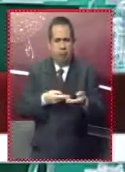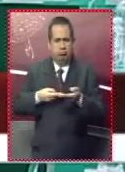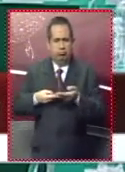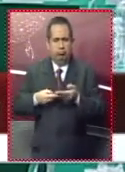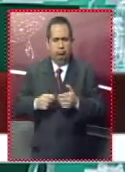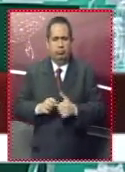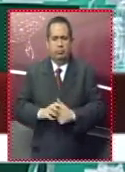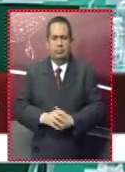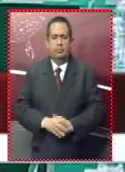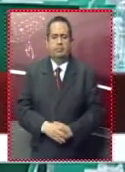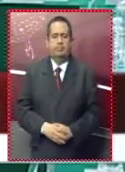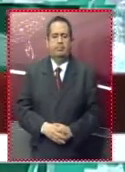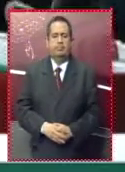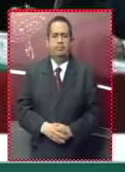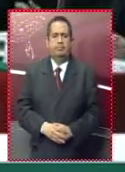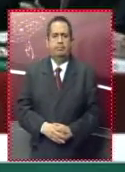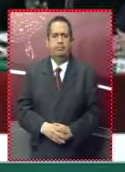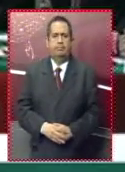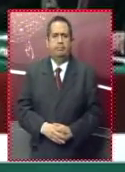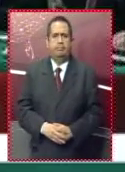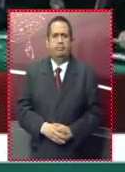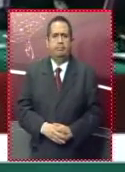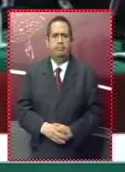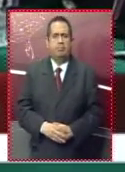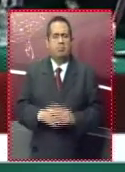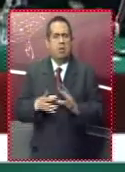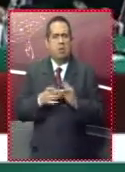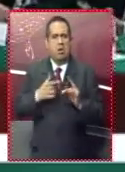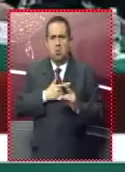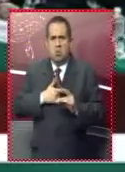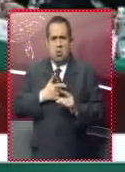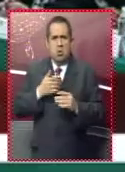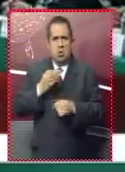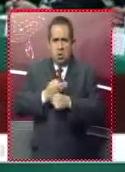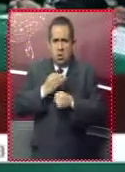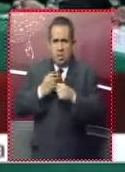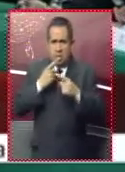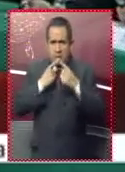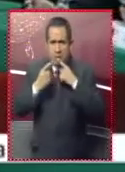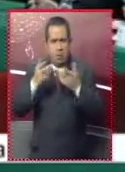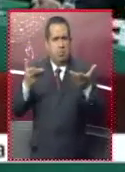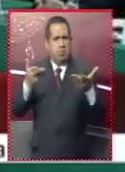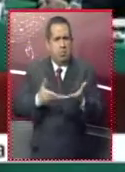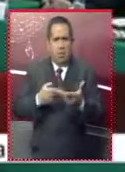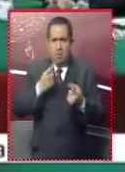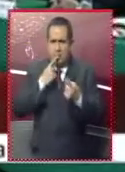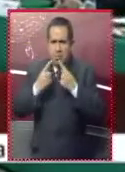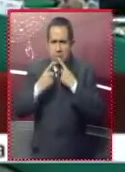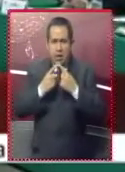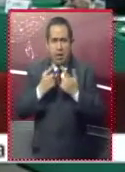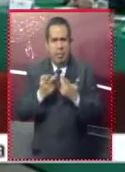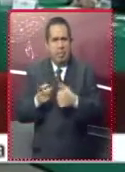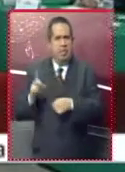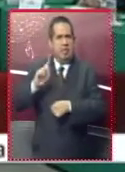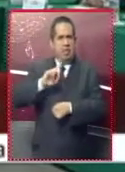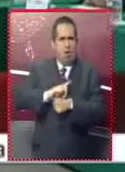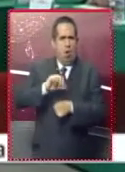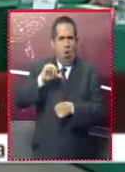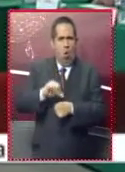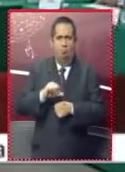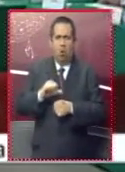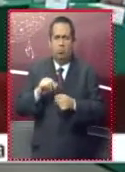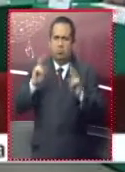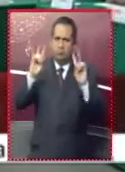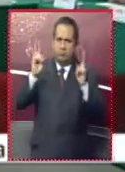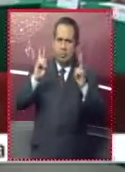Hagan presente. Nos da muchísimo gusto que estén aquí para tener este diálogo